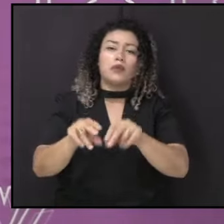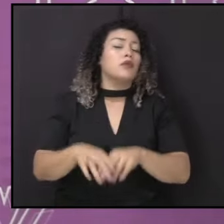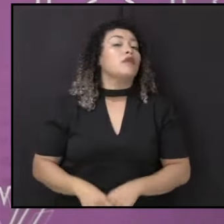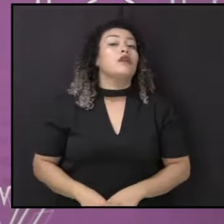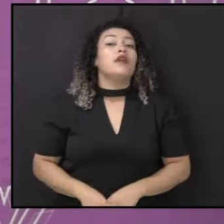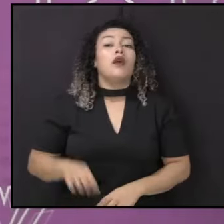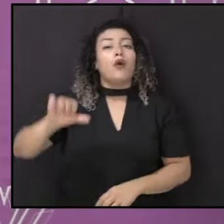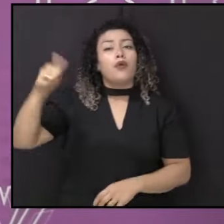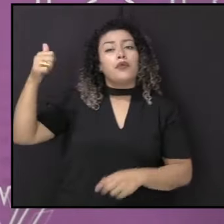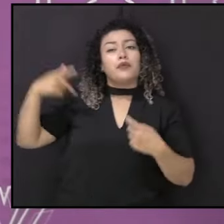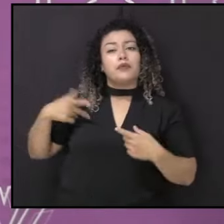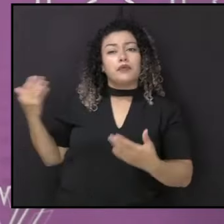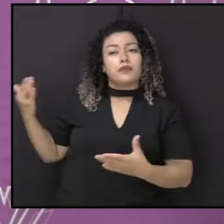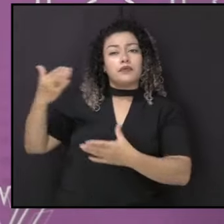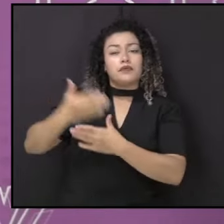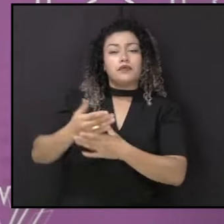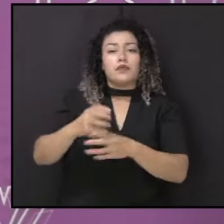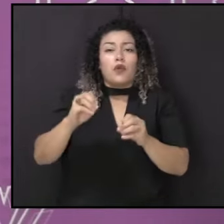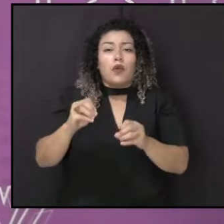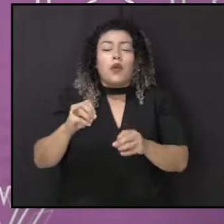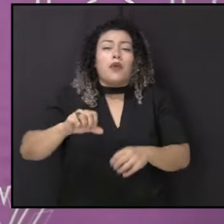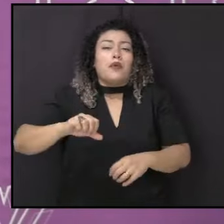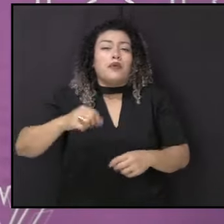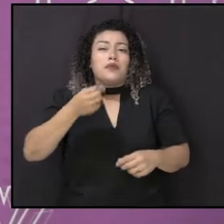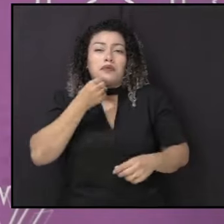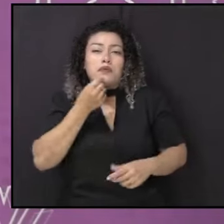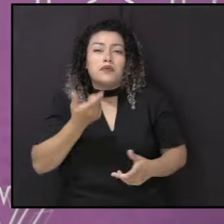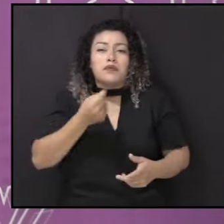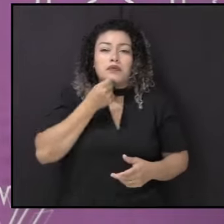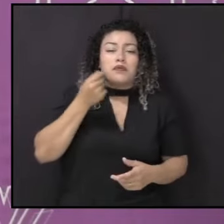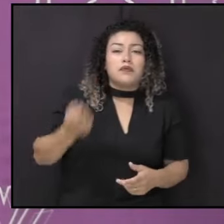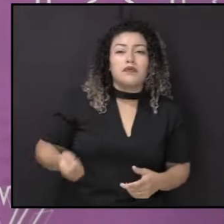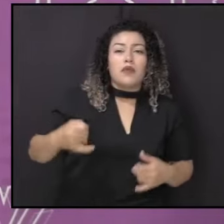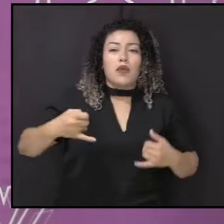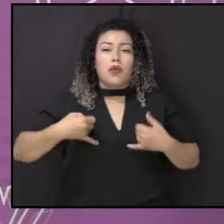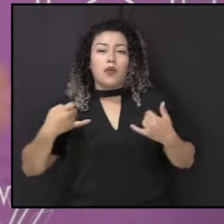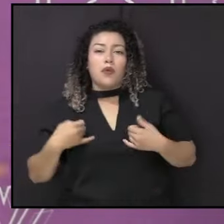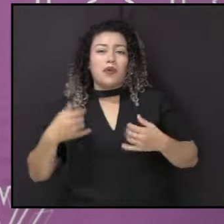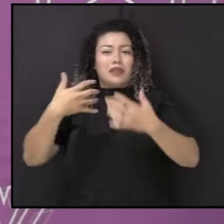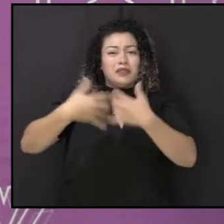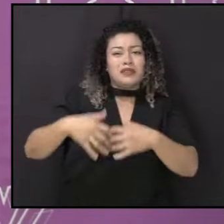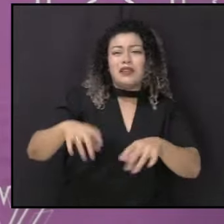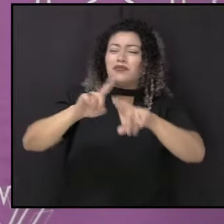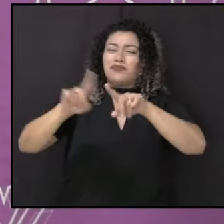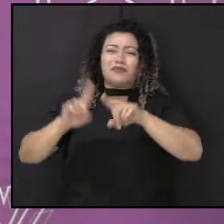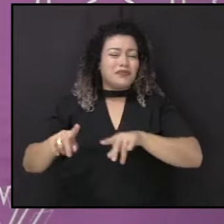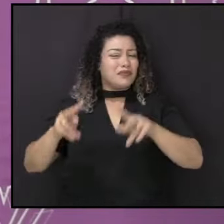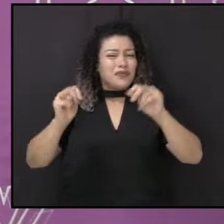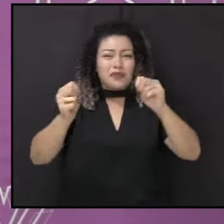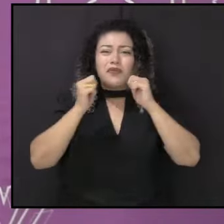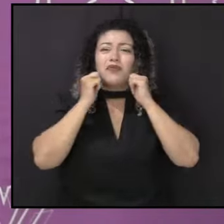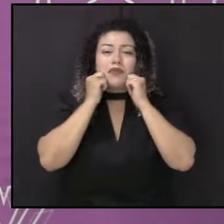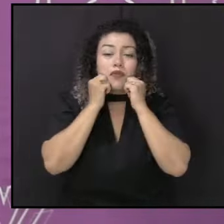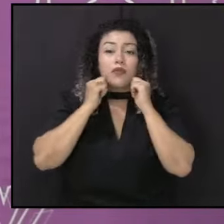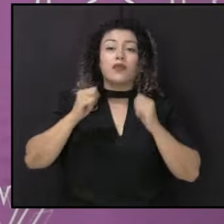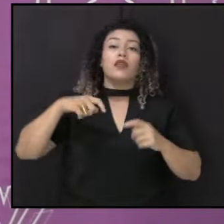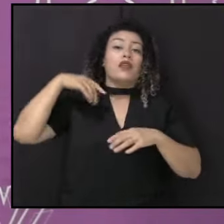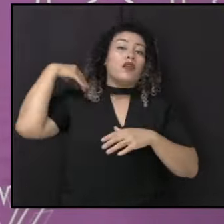por migrantes, así sea por niños y niñas, así sea por jóvenes, así sea por emprendedores, por quien sea, el día de mañana la vida te lo va a